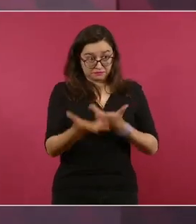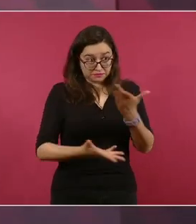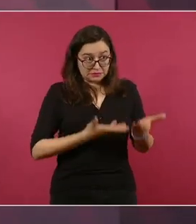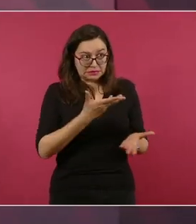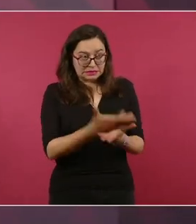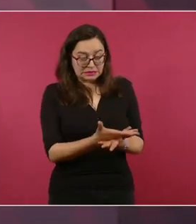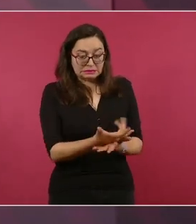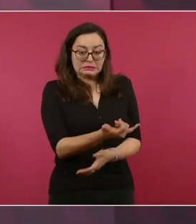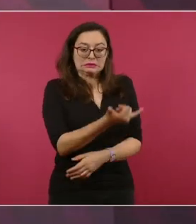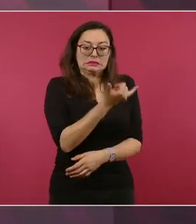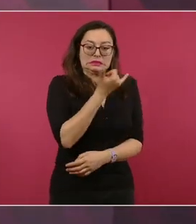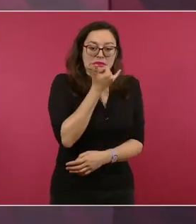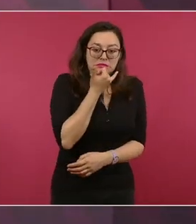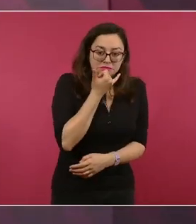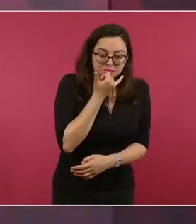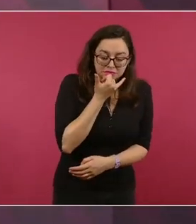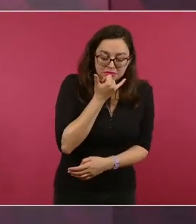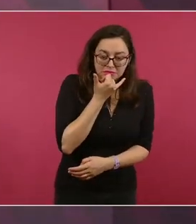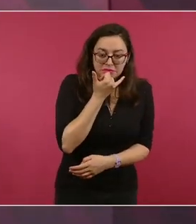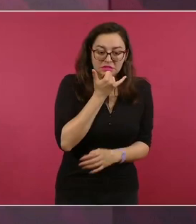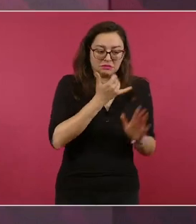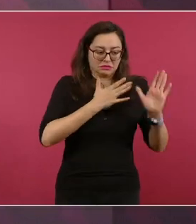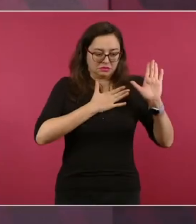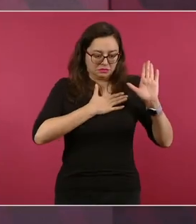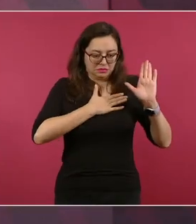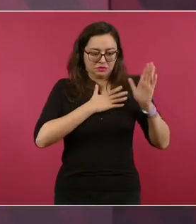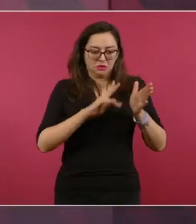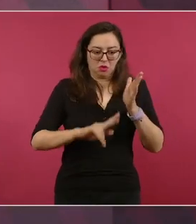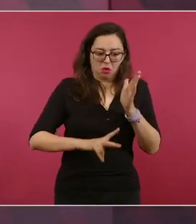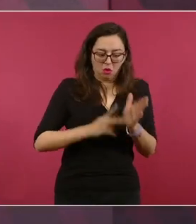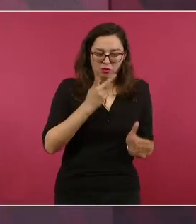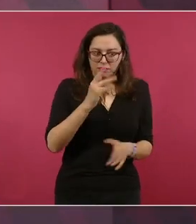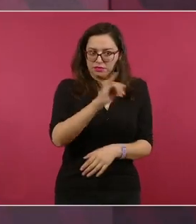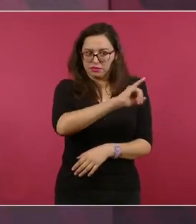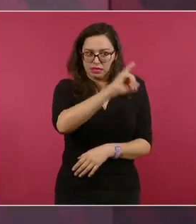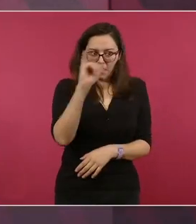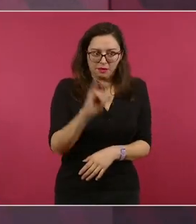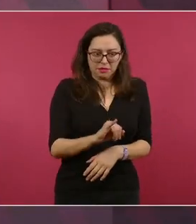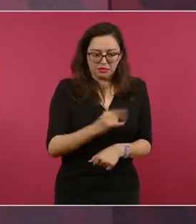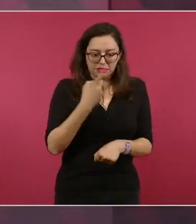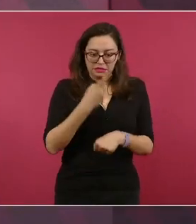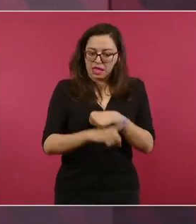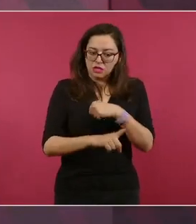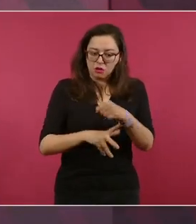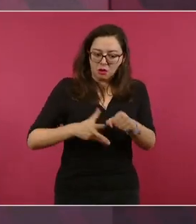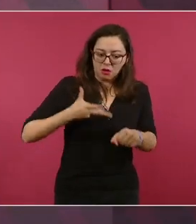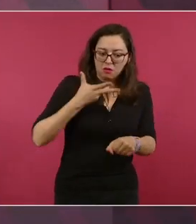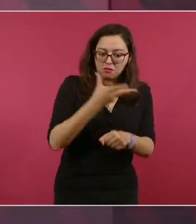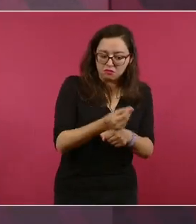una disculpa pública, un compromiso de no repetición y la reparación de los daños.